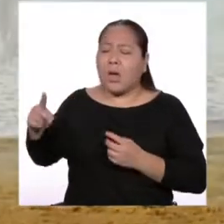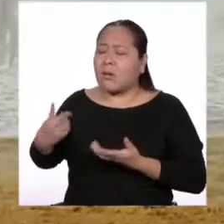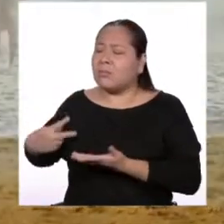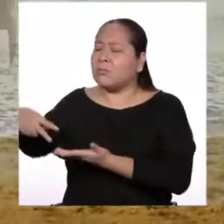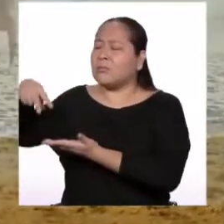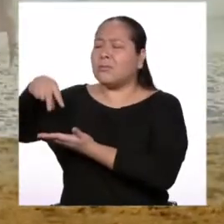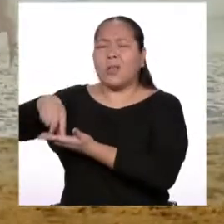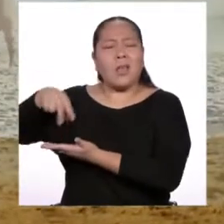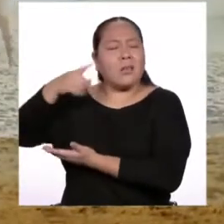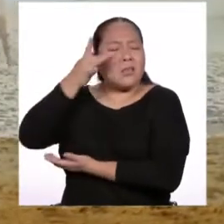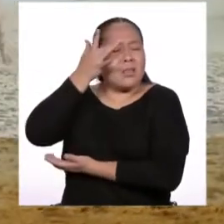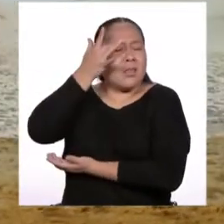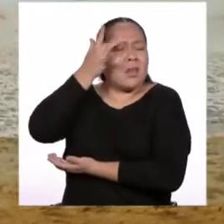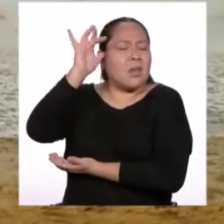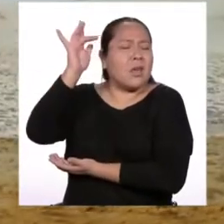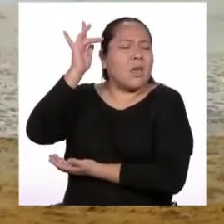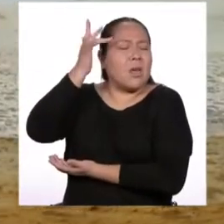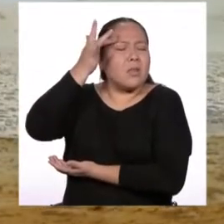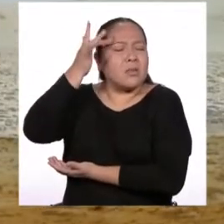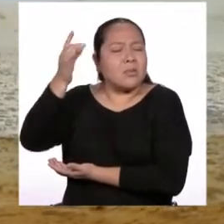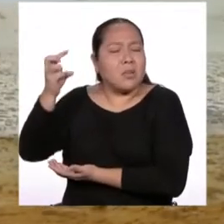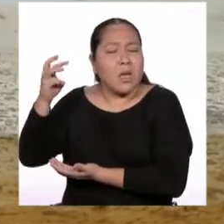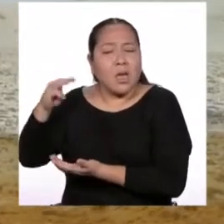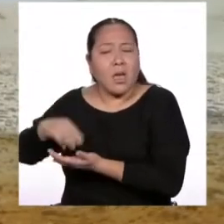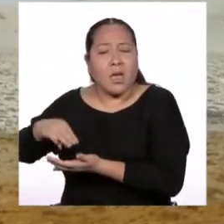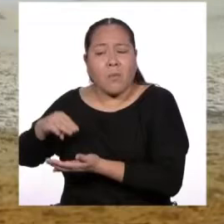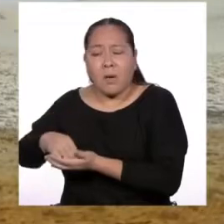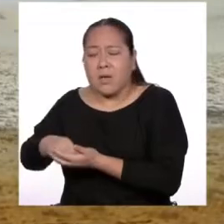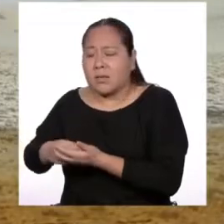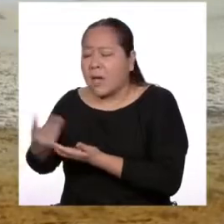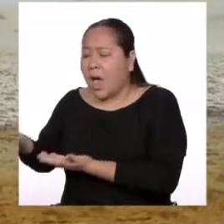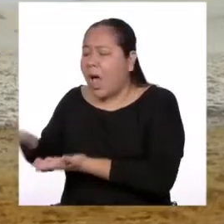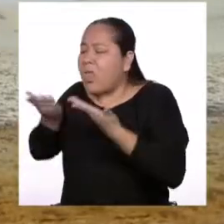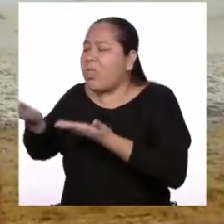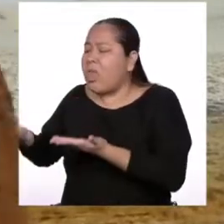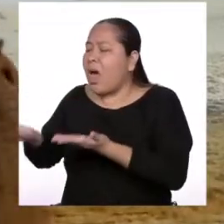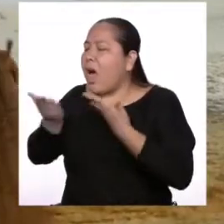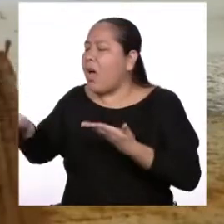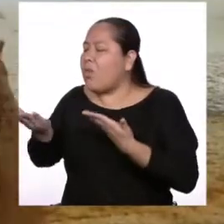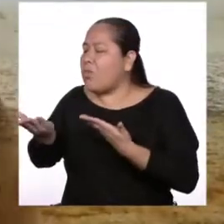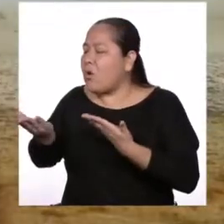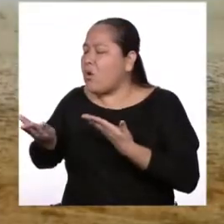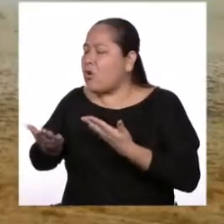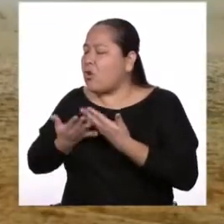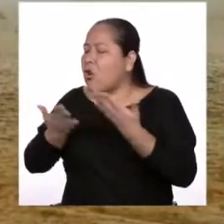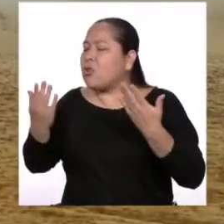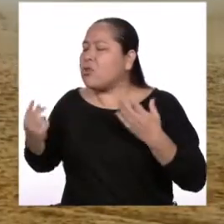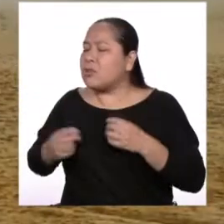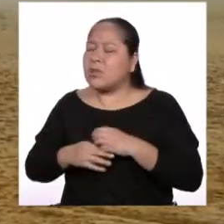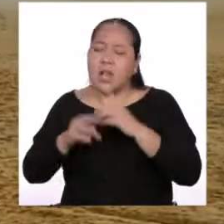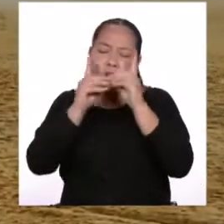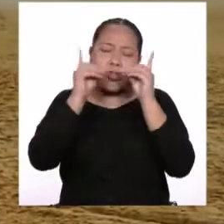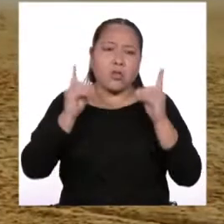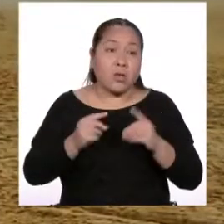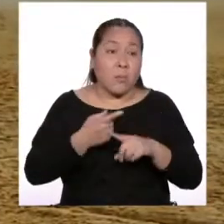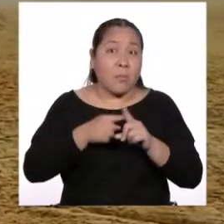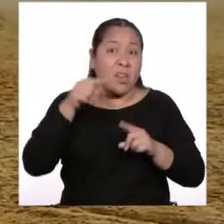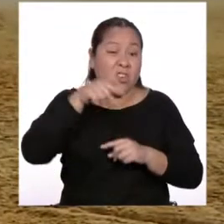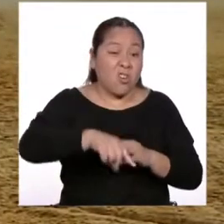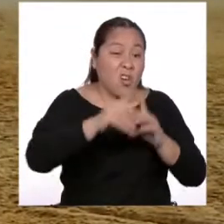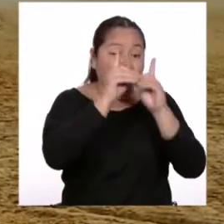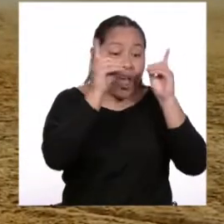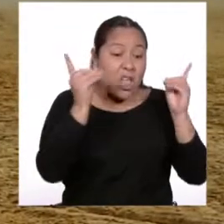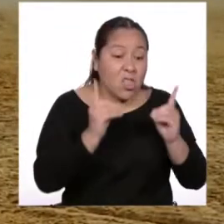su astucia y más que nadie ha ofrendado víctimas a los dioses? Pero Poseidón, el que sacude